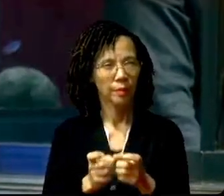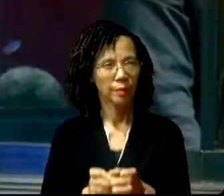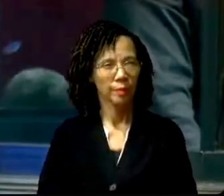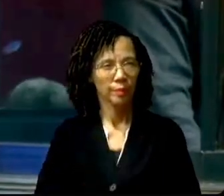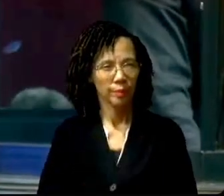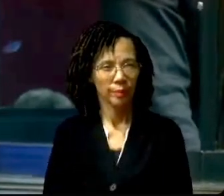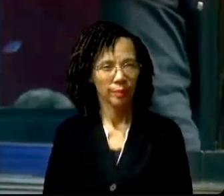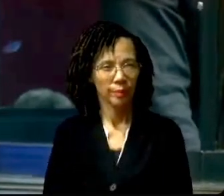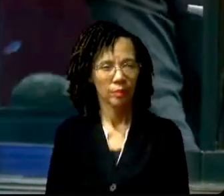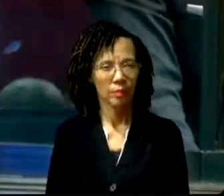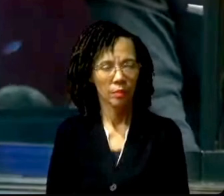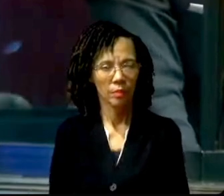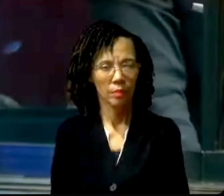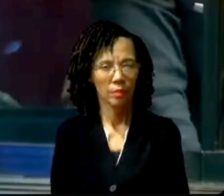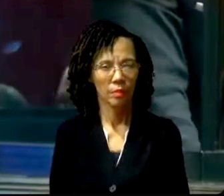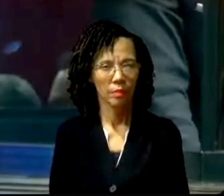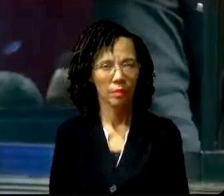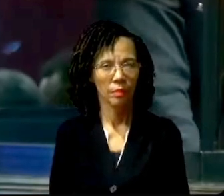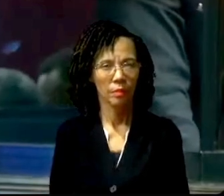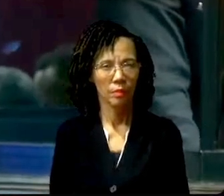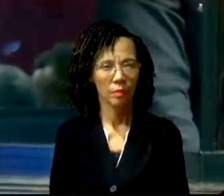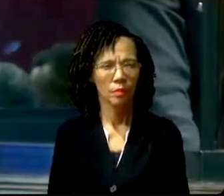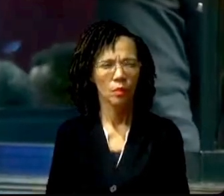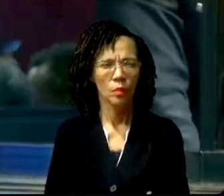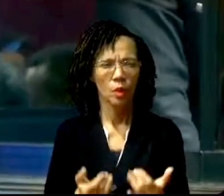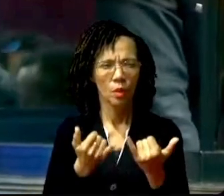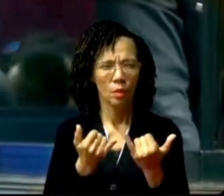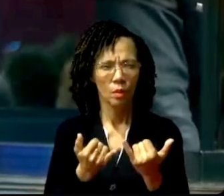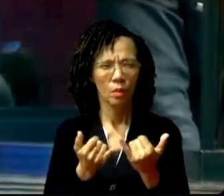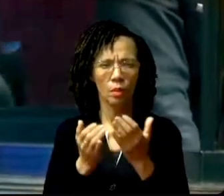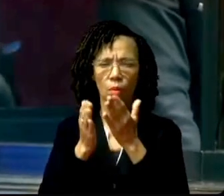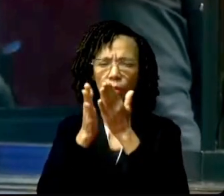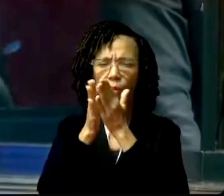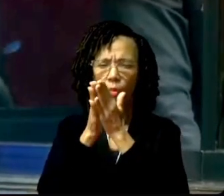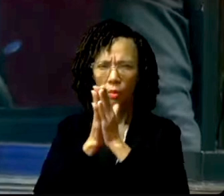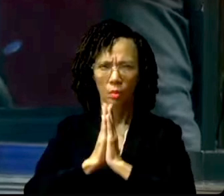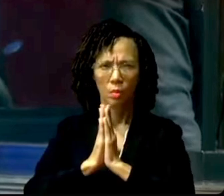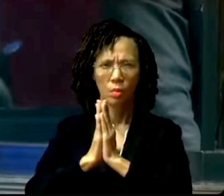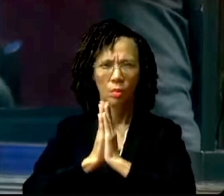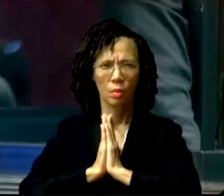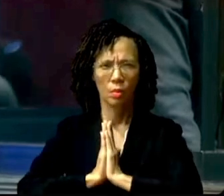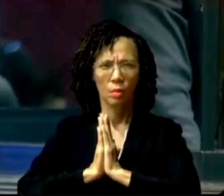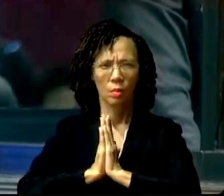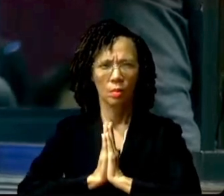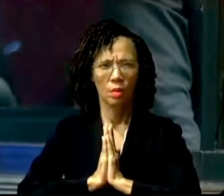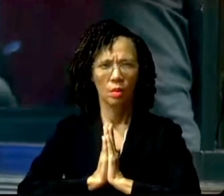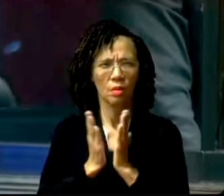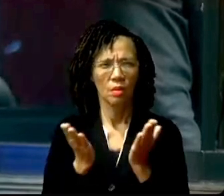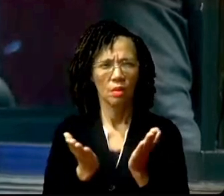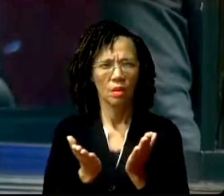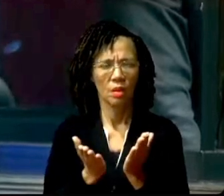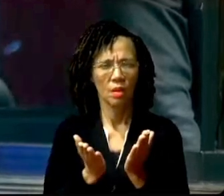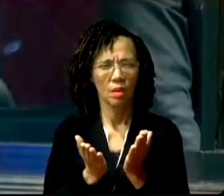La petición que hoy hacemos referente a la construcción